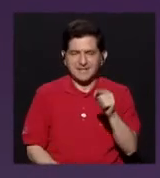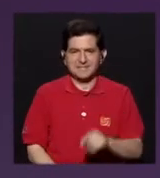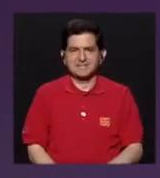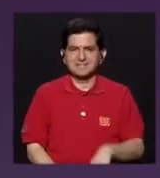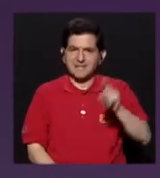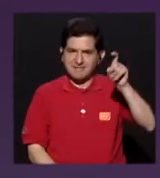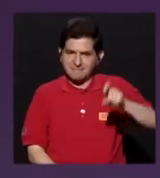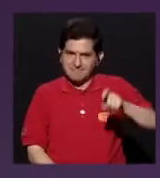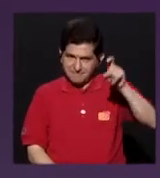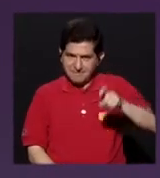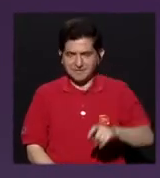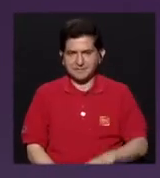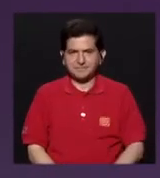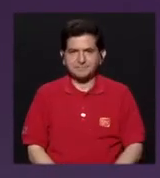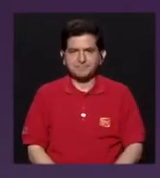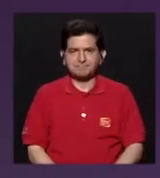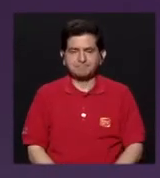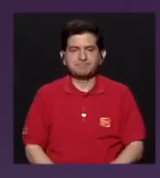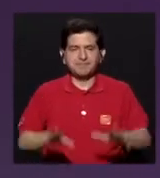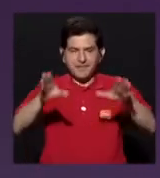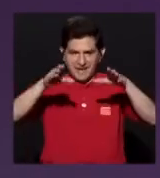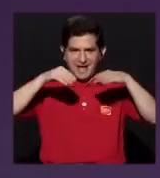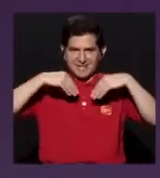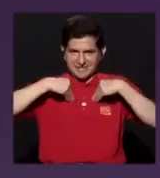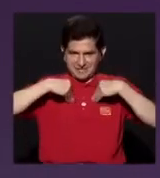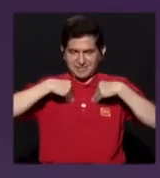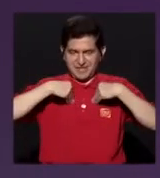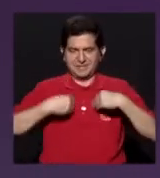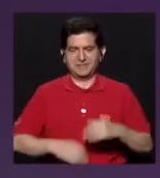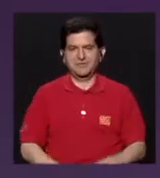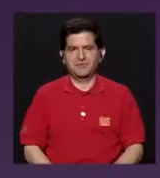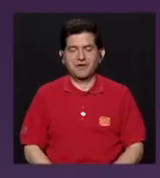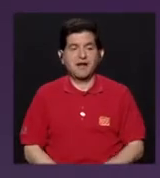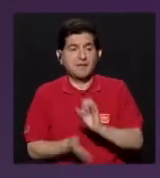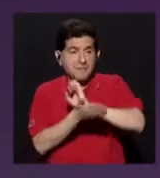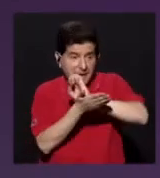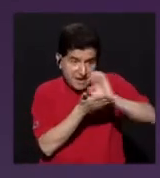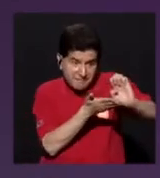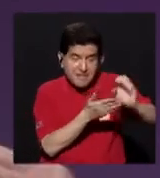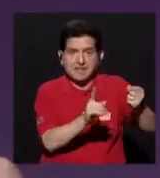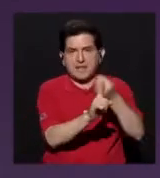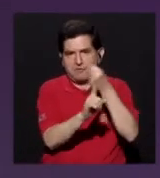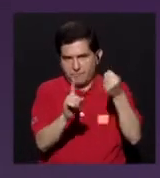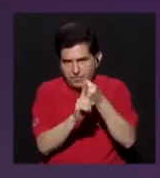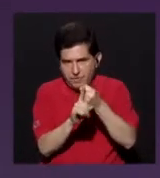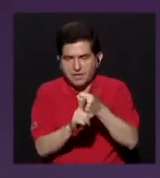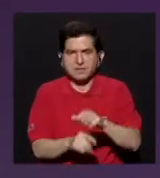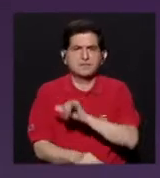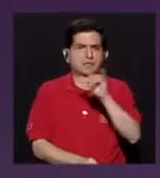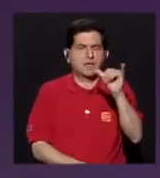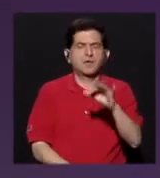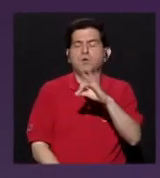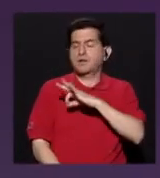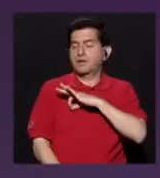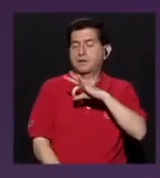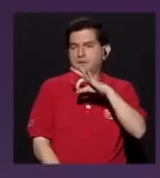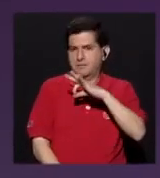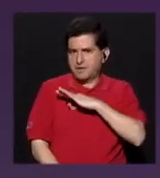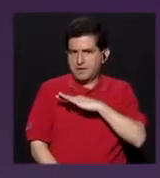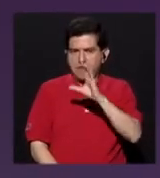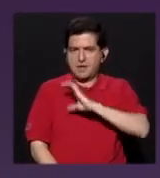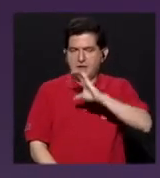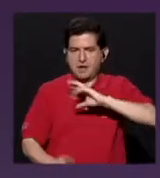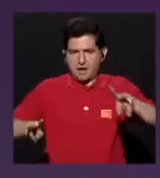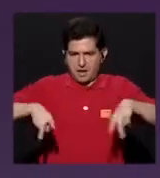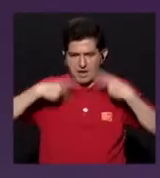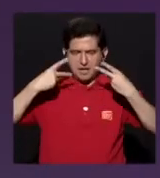tiene que ver mucho que la aceptación realmente tiene que ver con evitar violencia y también el bienestar y la calidad